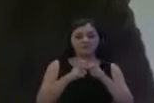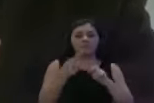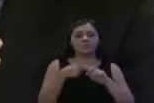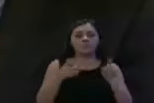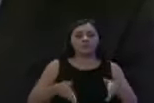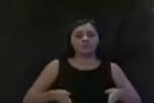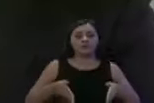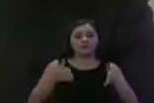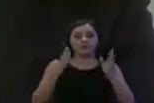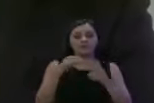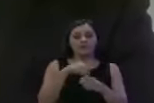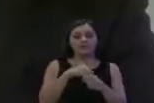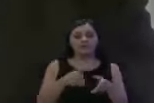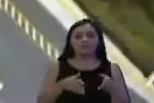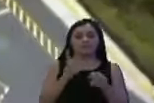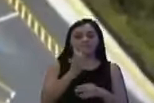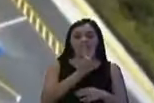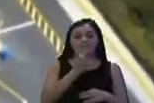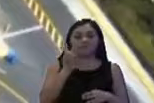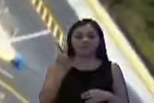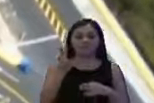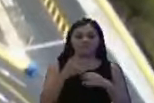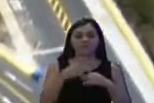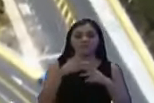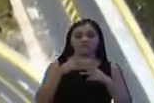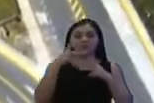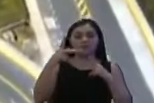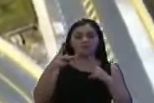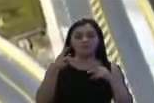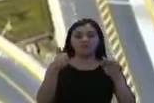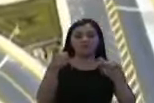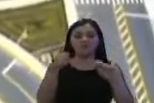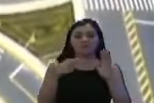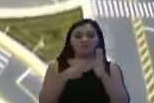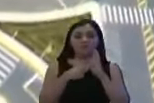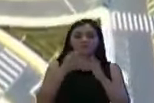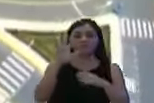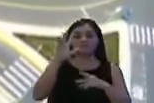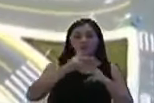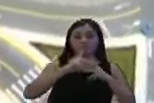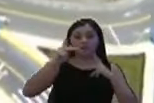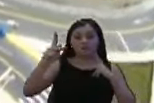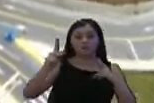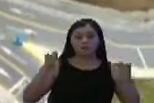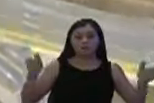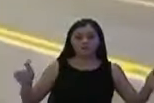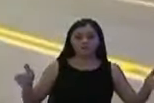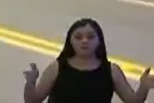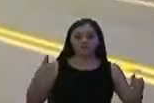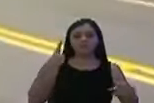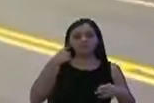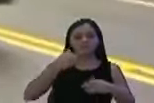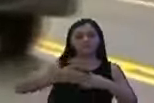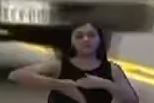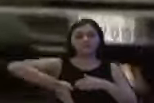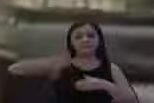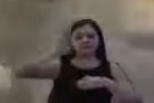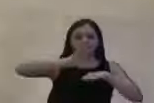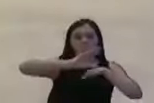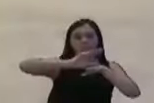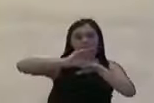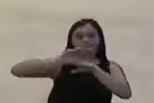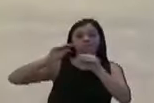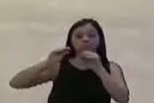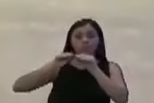de 26.12 km de 10.5 m de ancho pavimento asfáltico sistema de drenaje superficial incluida